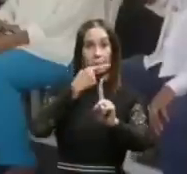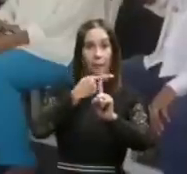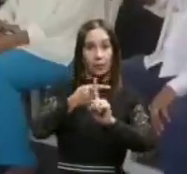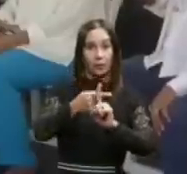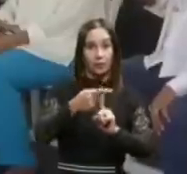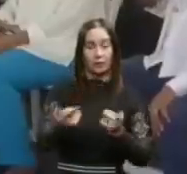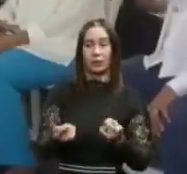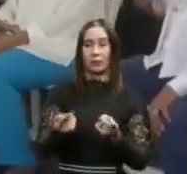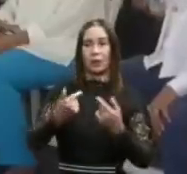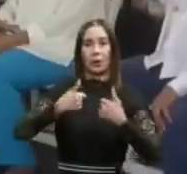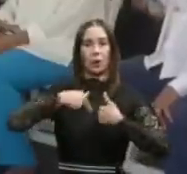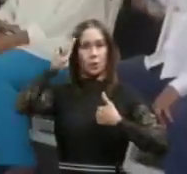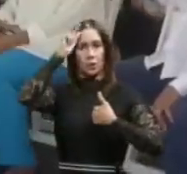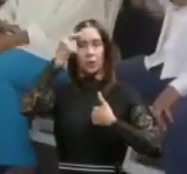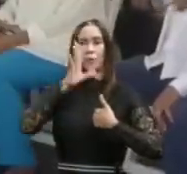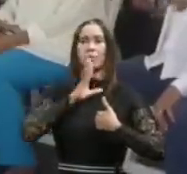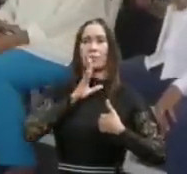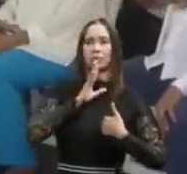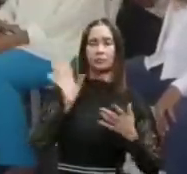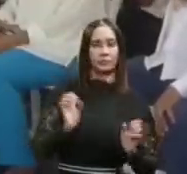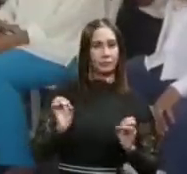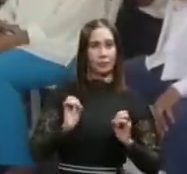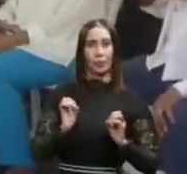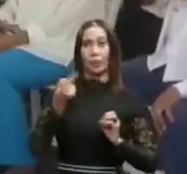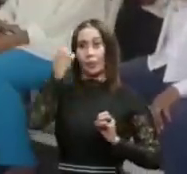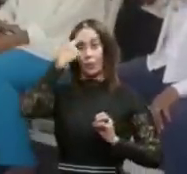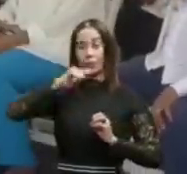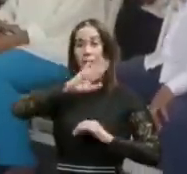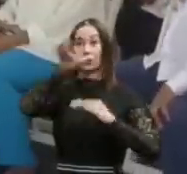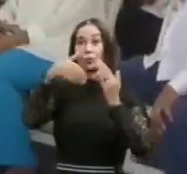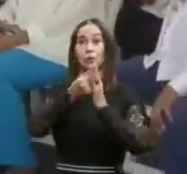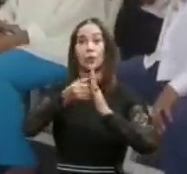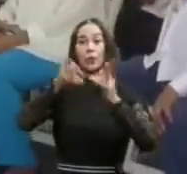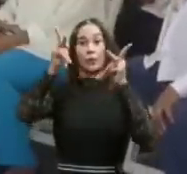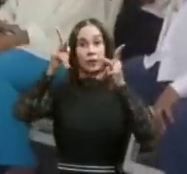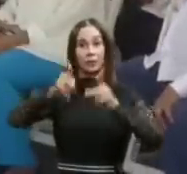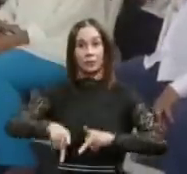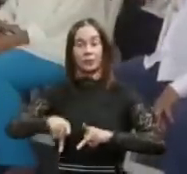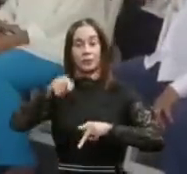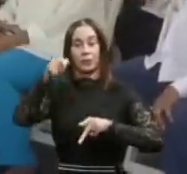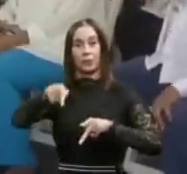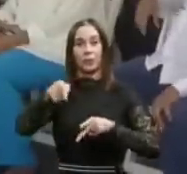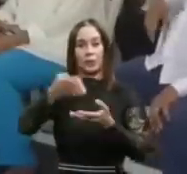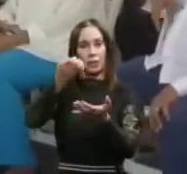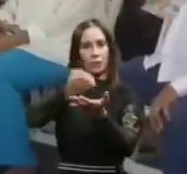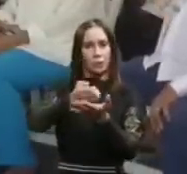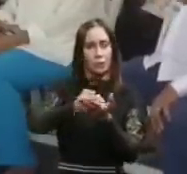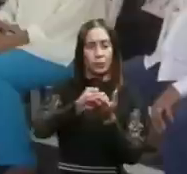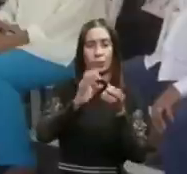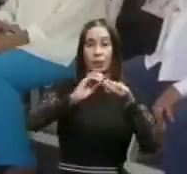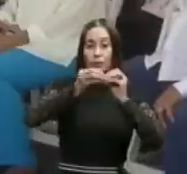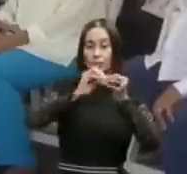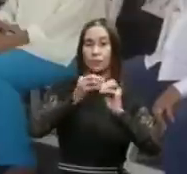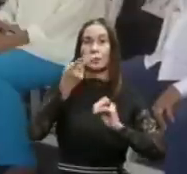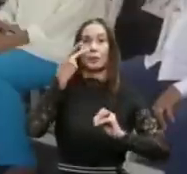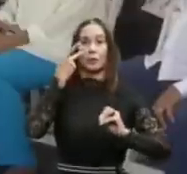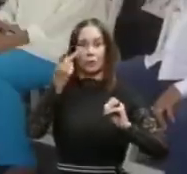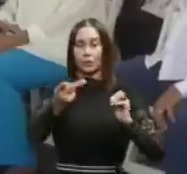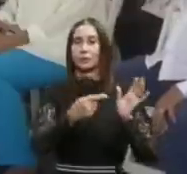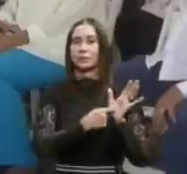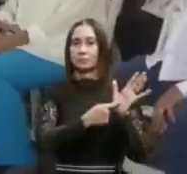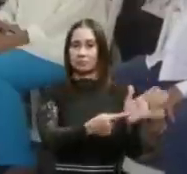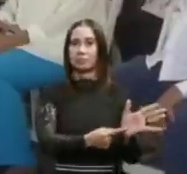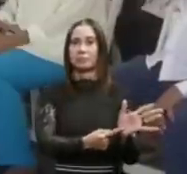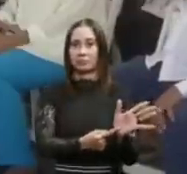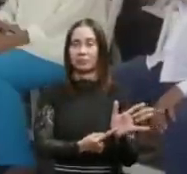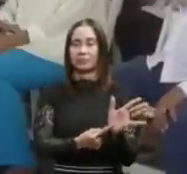no porque lo diga el gobierno, sino porque lo dicen todas las estadísticas económicas y los números que